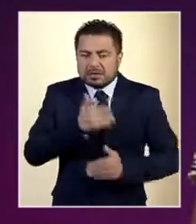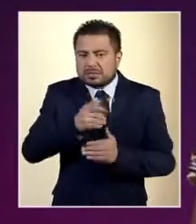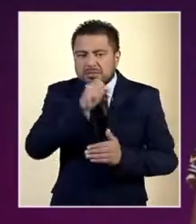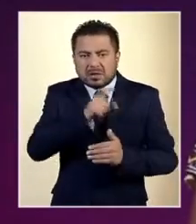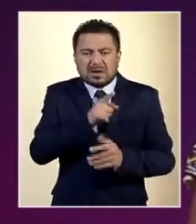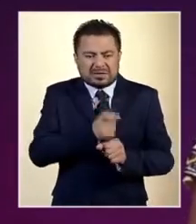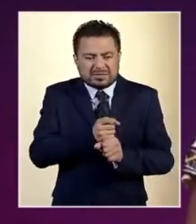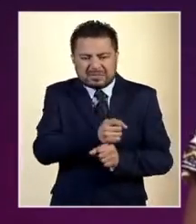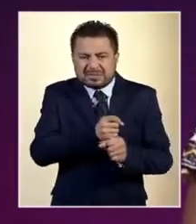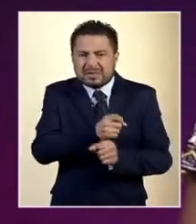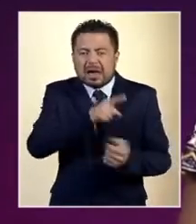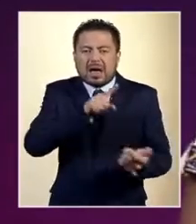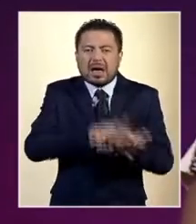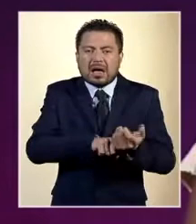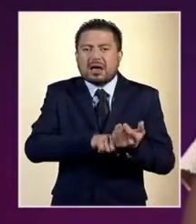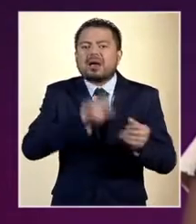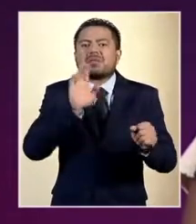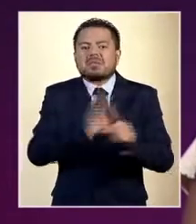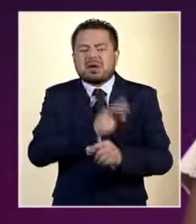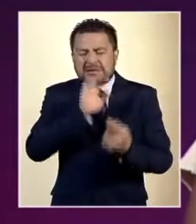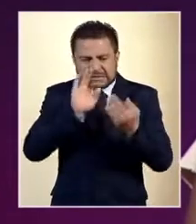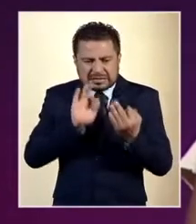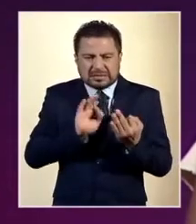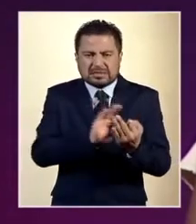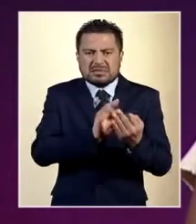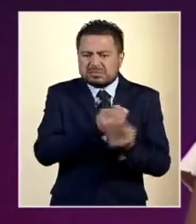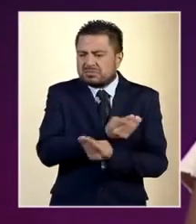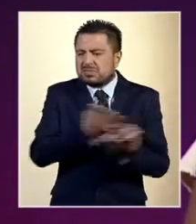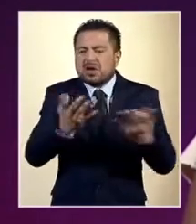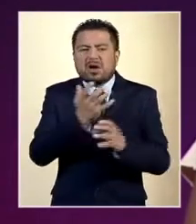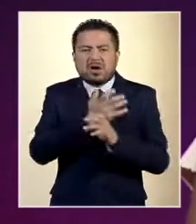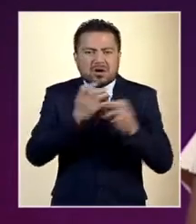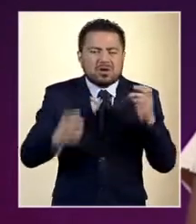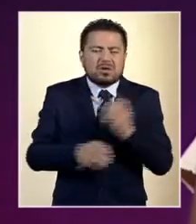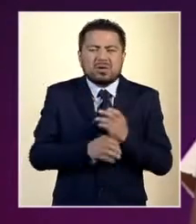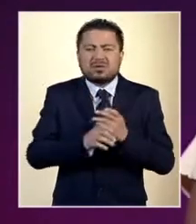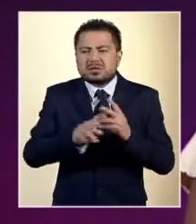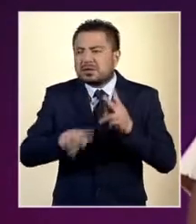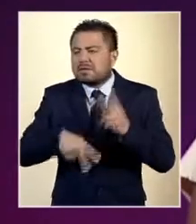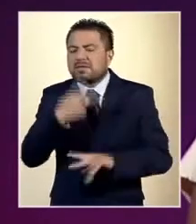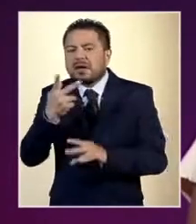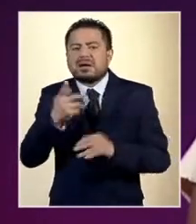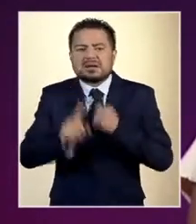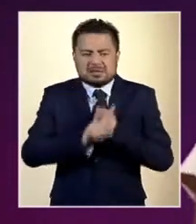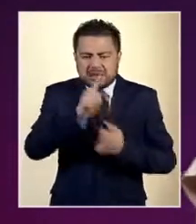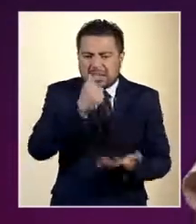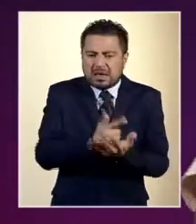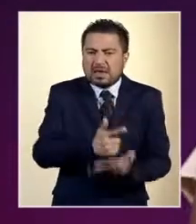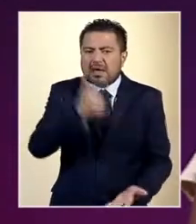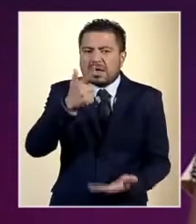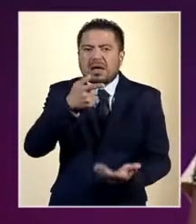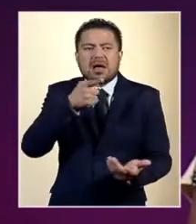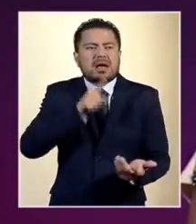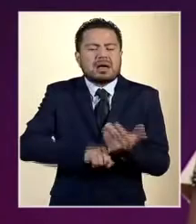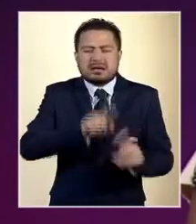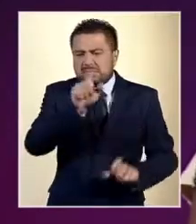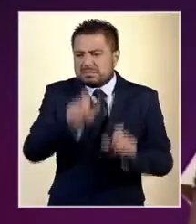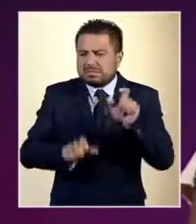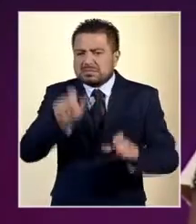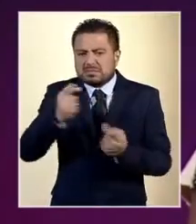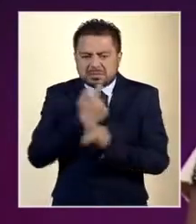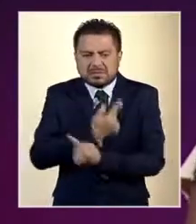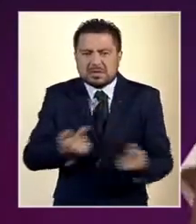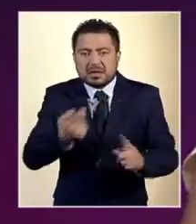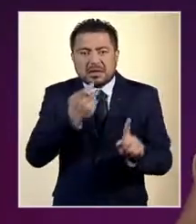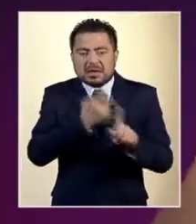por la violencia y por la cercanía de un montón de cosas que van a afectar gravemente la identidad de esos